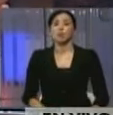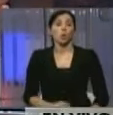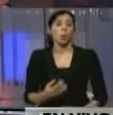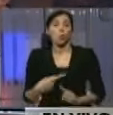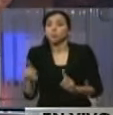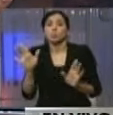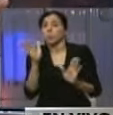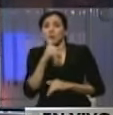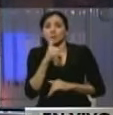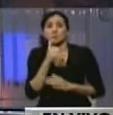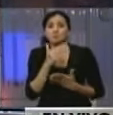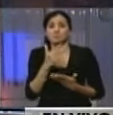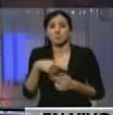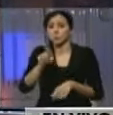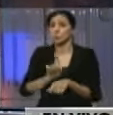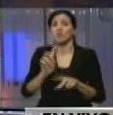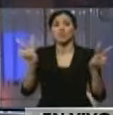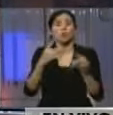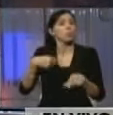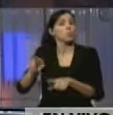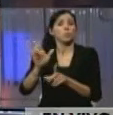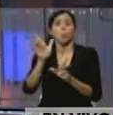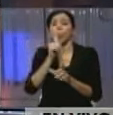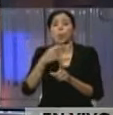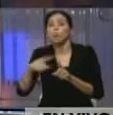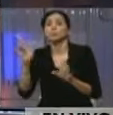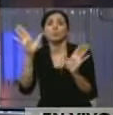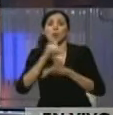victoria. No hay alternativa a la victoria.